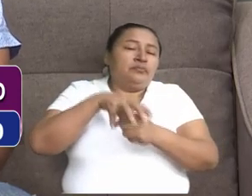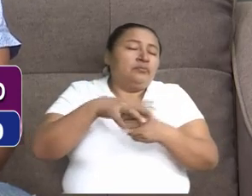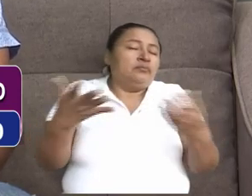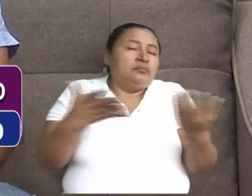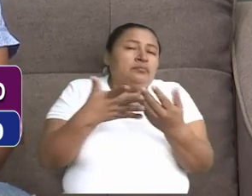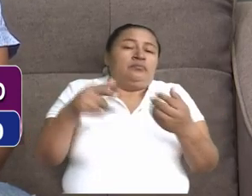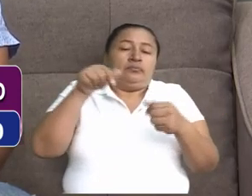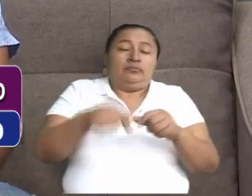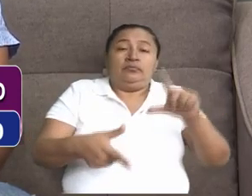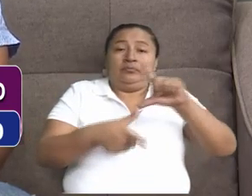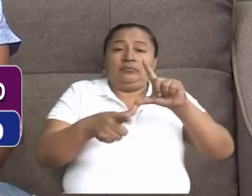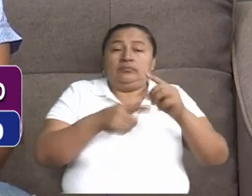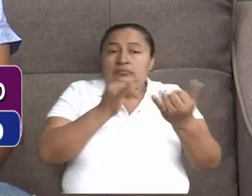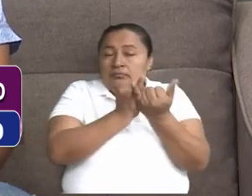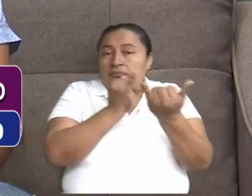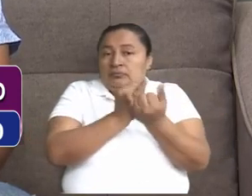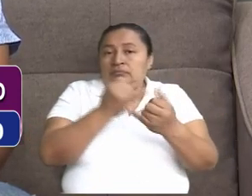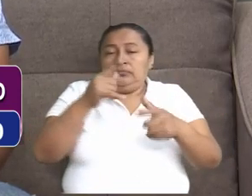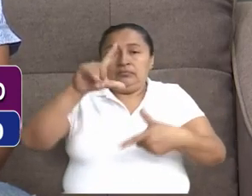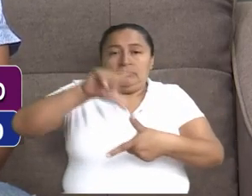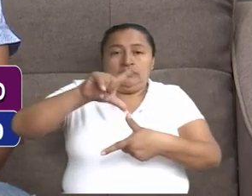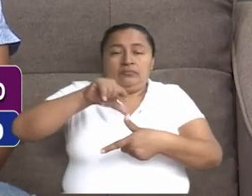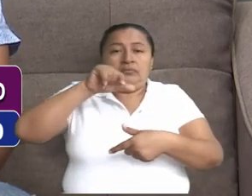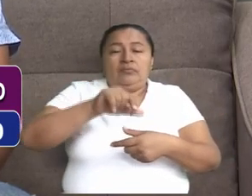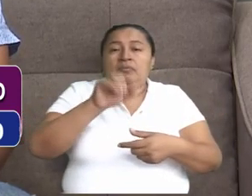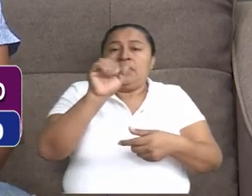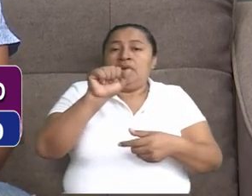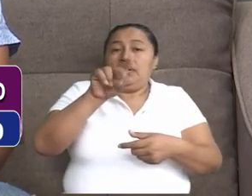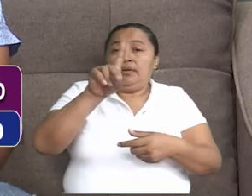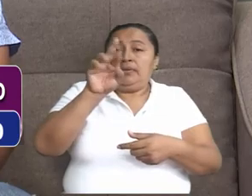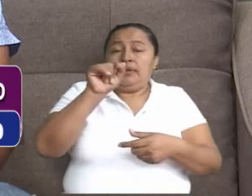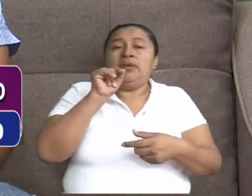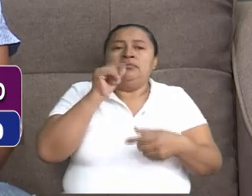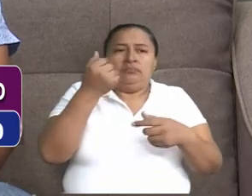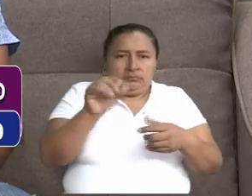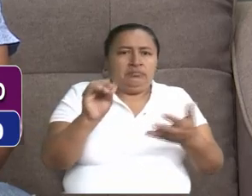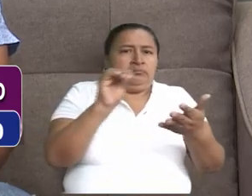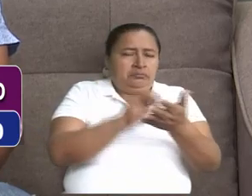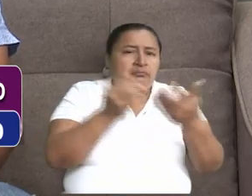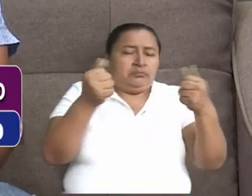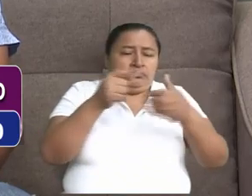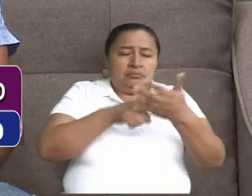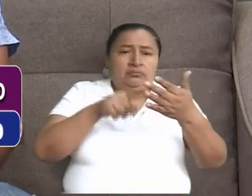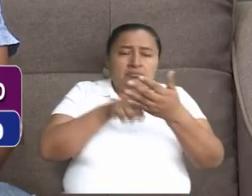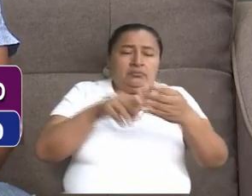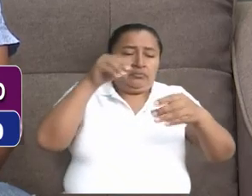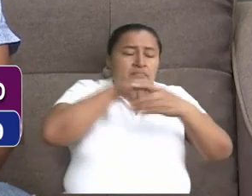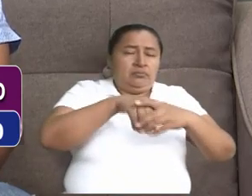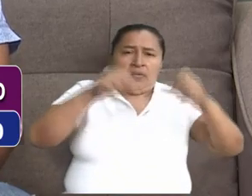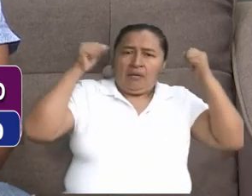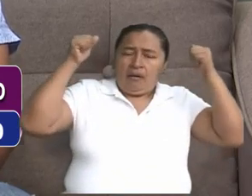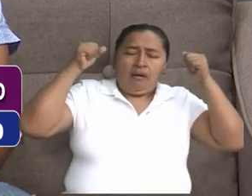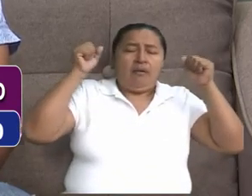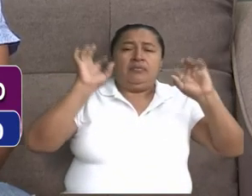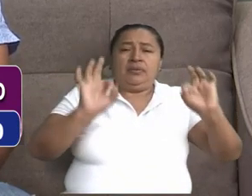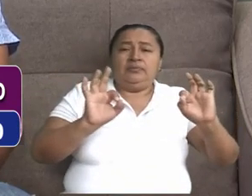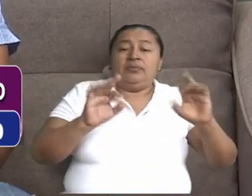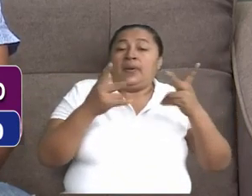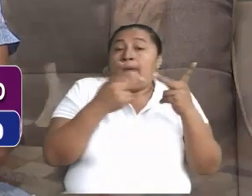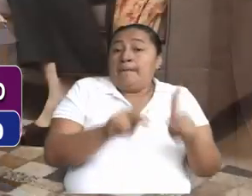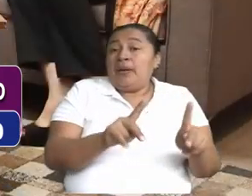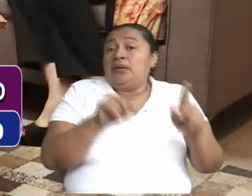es el latinoamericano, es decir, Andrés Manuel llega con una legitimidad increíble a partir de los votos y una opinión pública favorable, pero